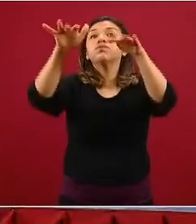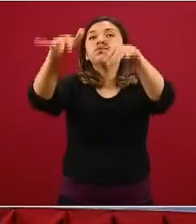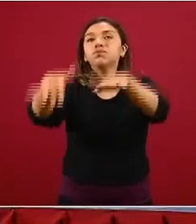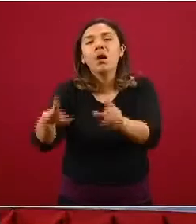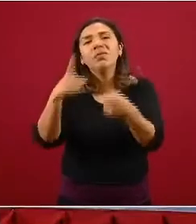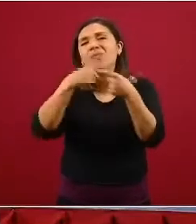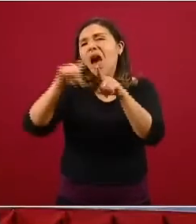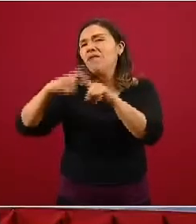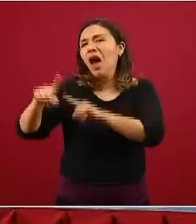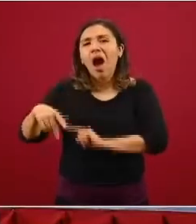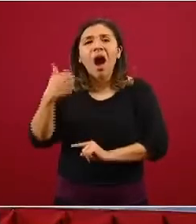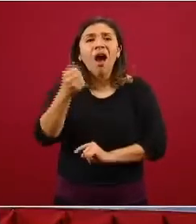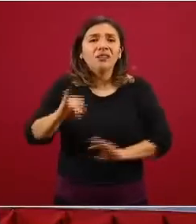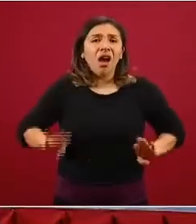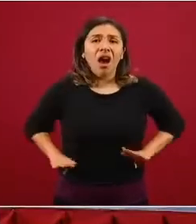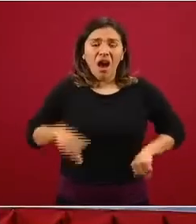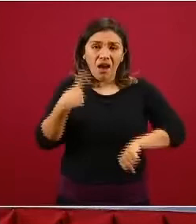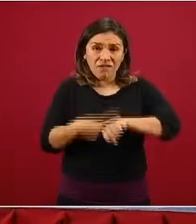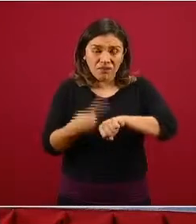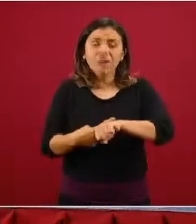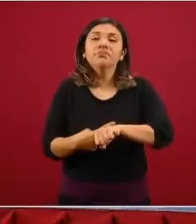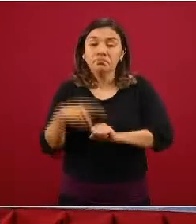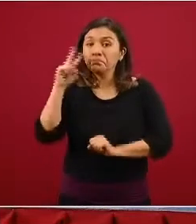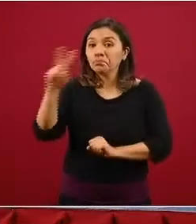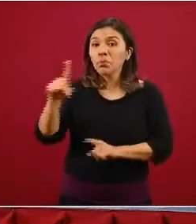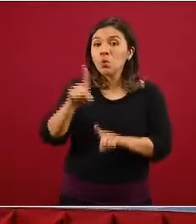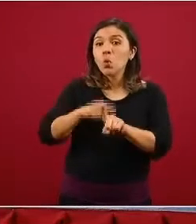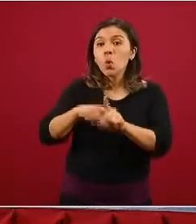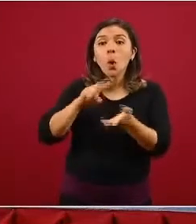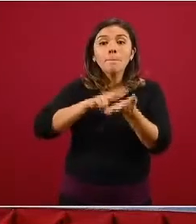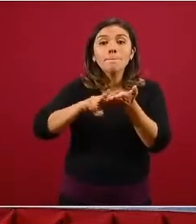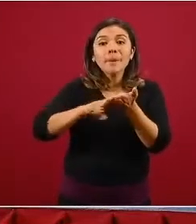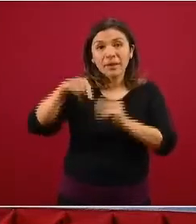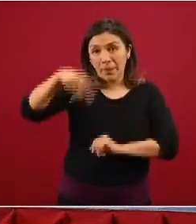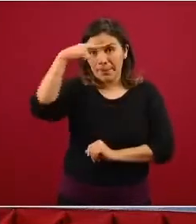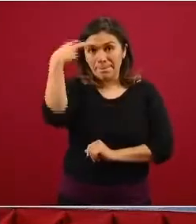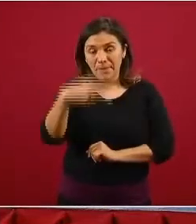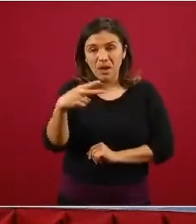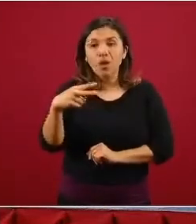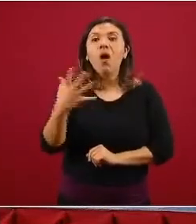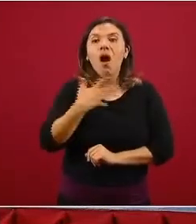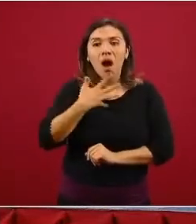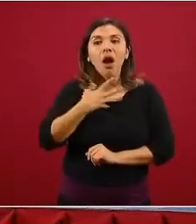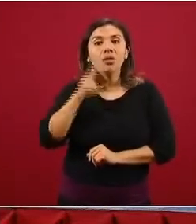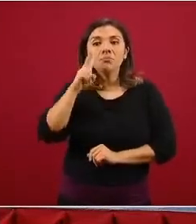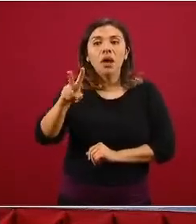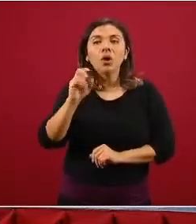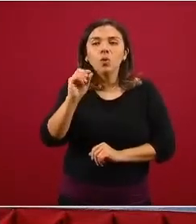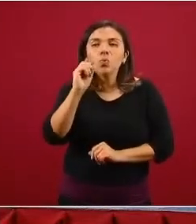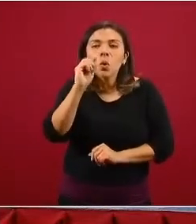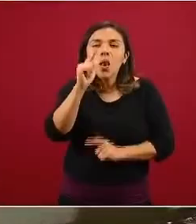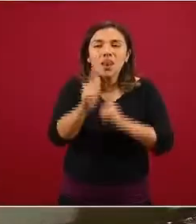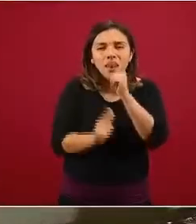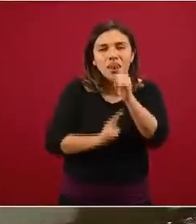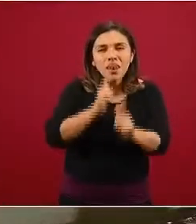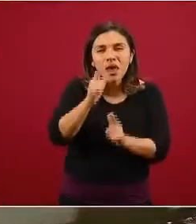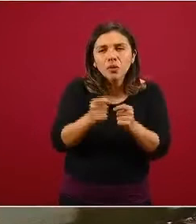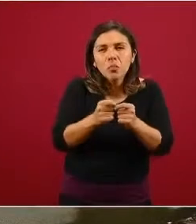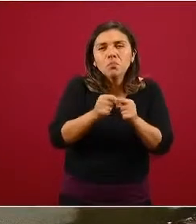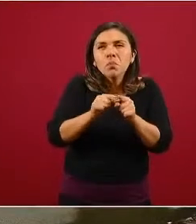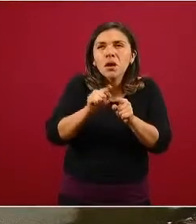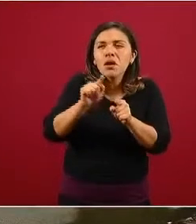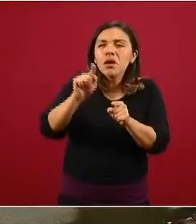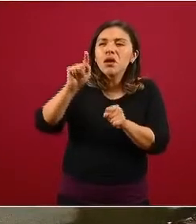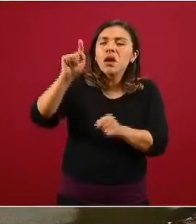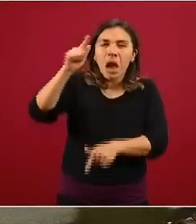epidemia. Y vemos en verde a México, en donde se nota una curva de lento